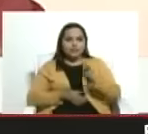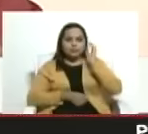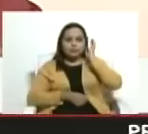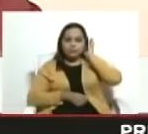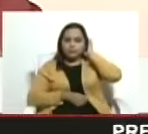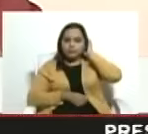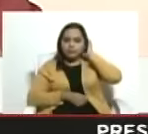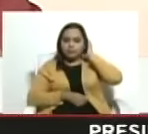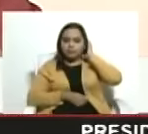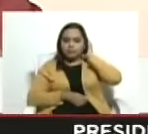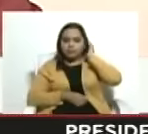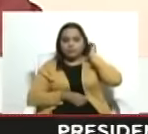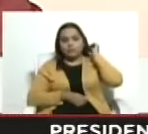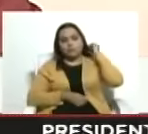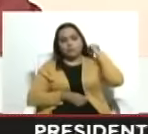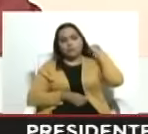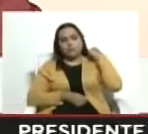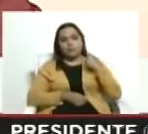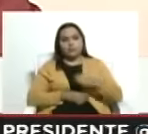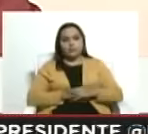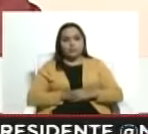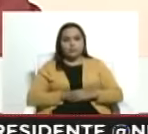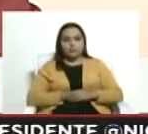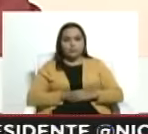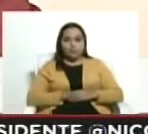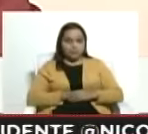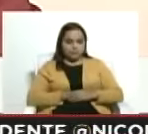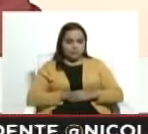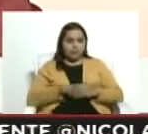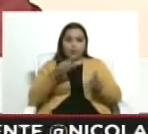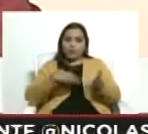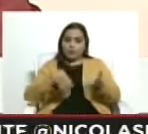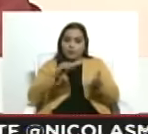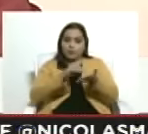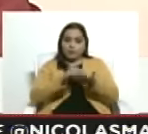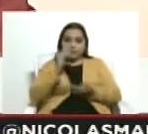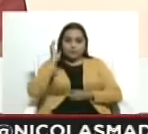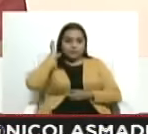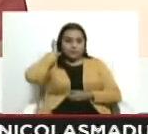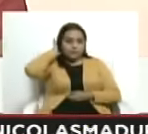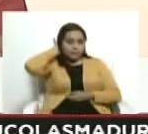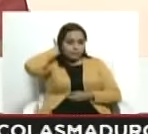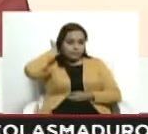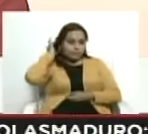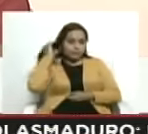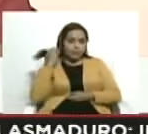Eso no es verdad. Voy a otra vez,